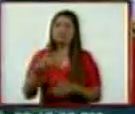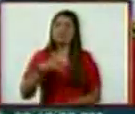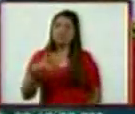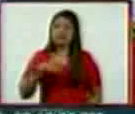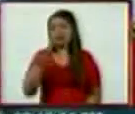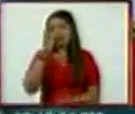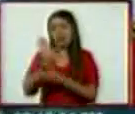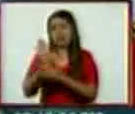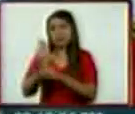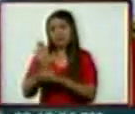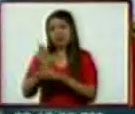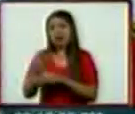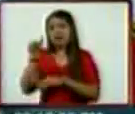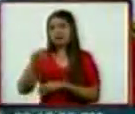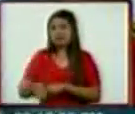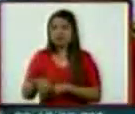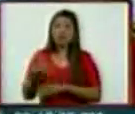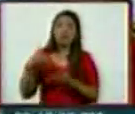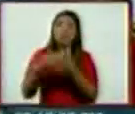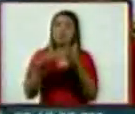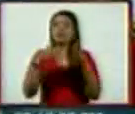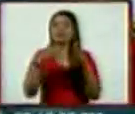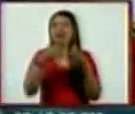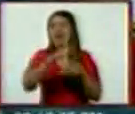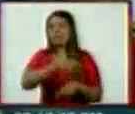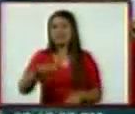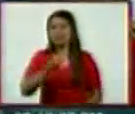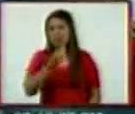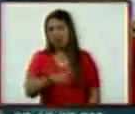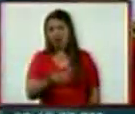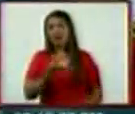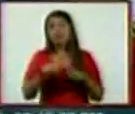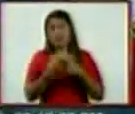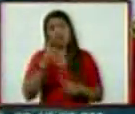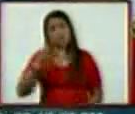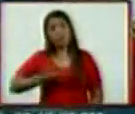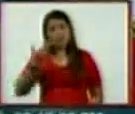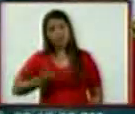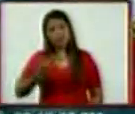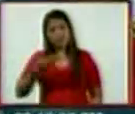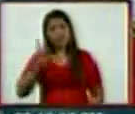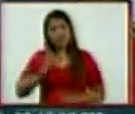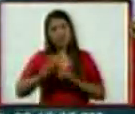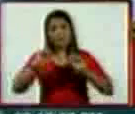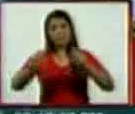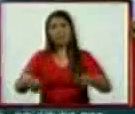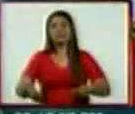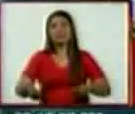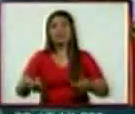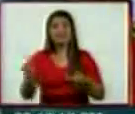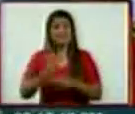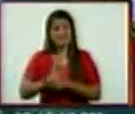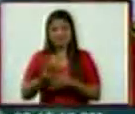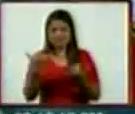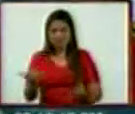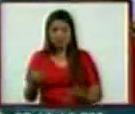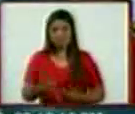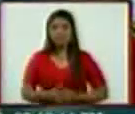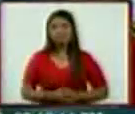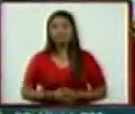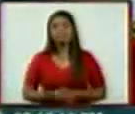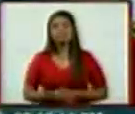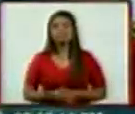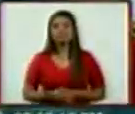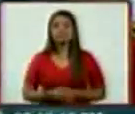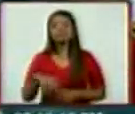del Estado contra los delincuentes. Eso es importante y eso lo vamos a activar en la brevedad posible. Y